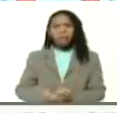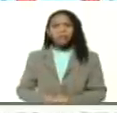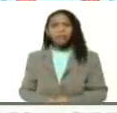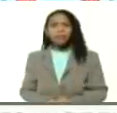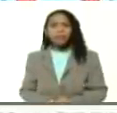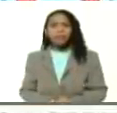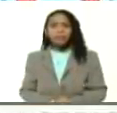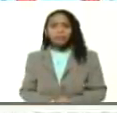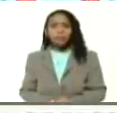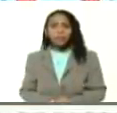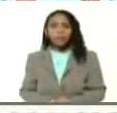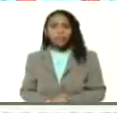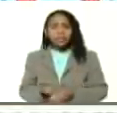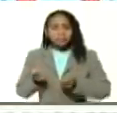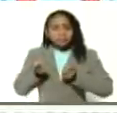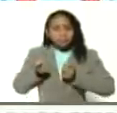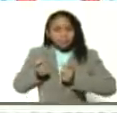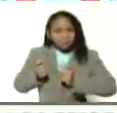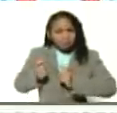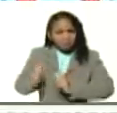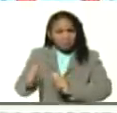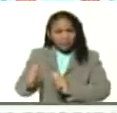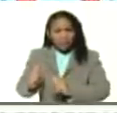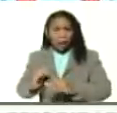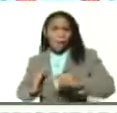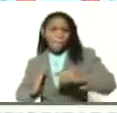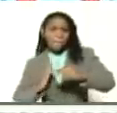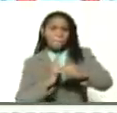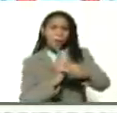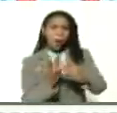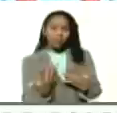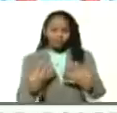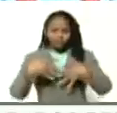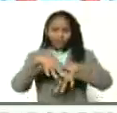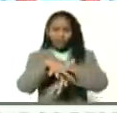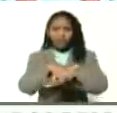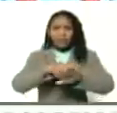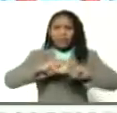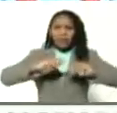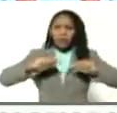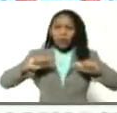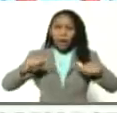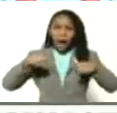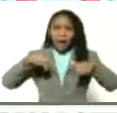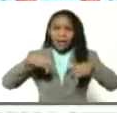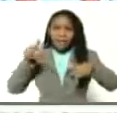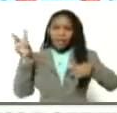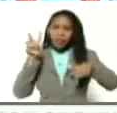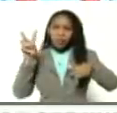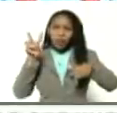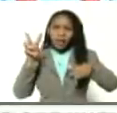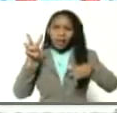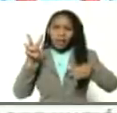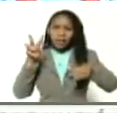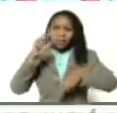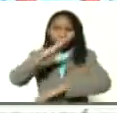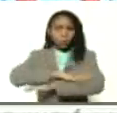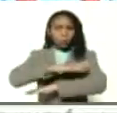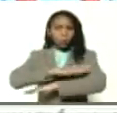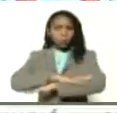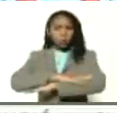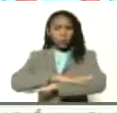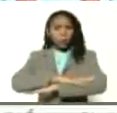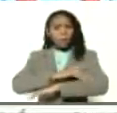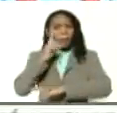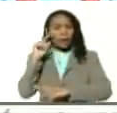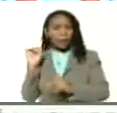intento de interrumpir la integridad territorial de Venezuela, acciones mercenarias para